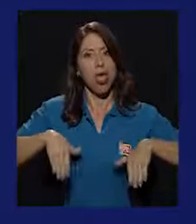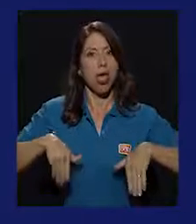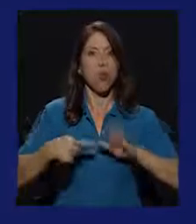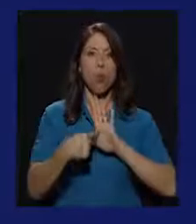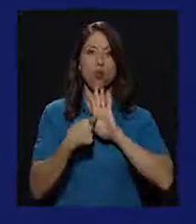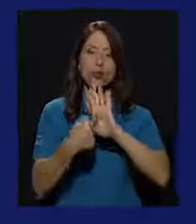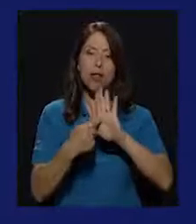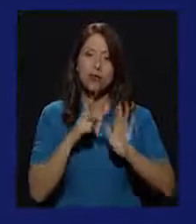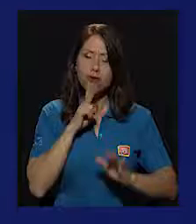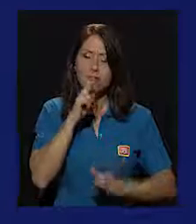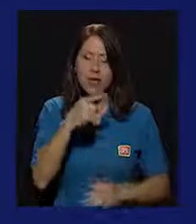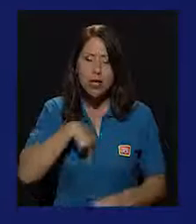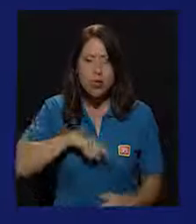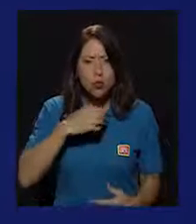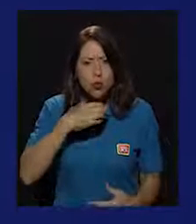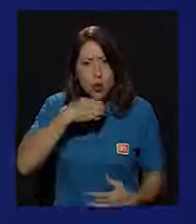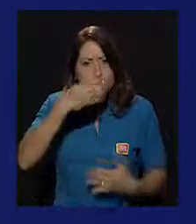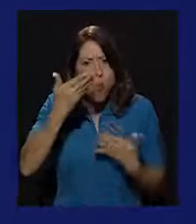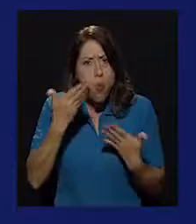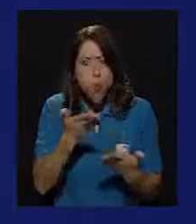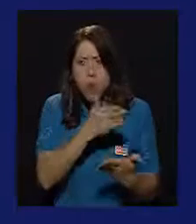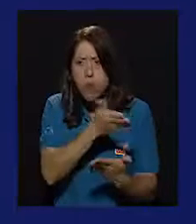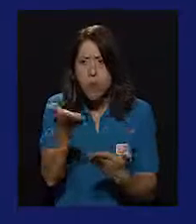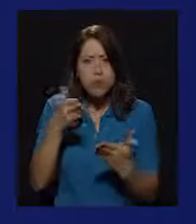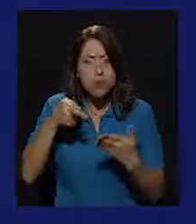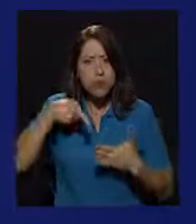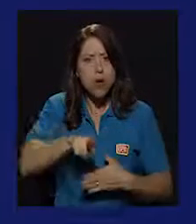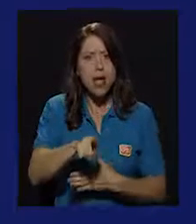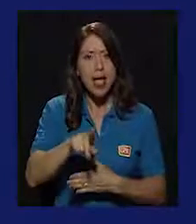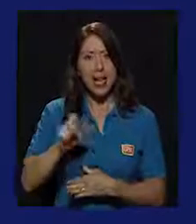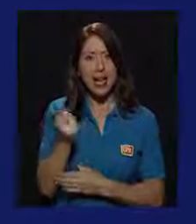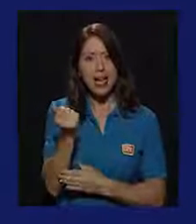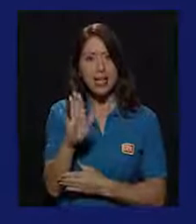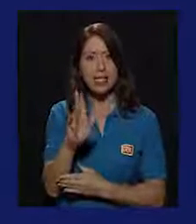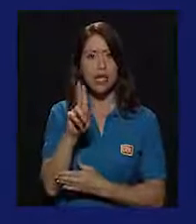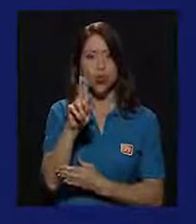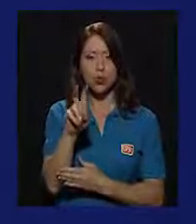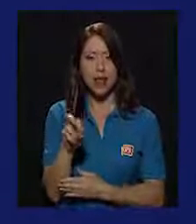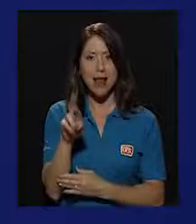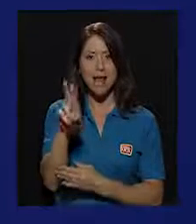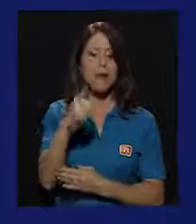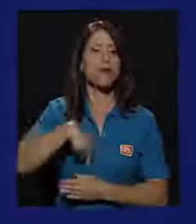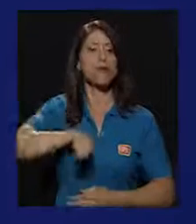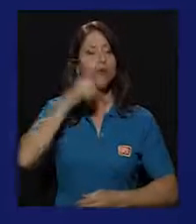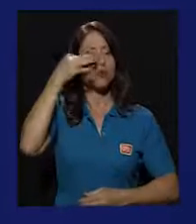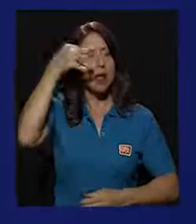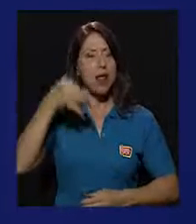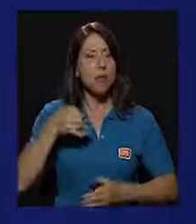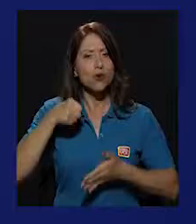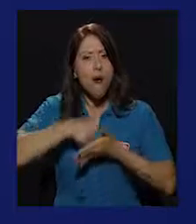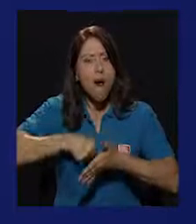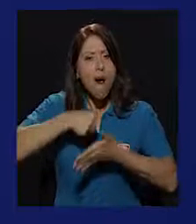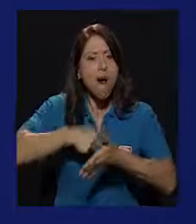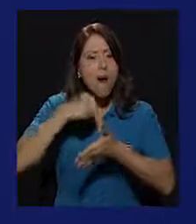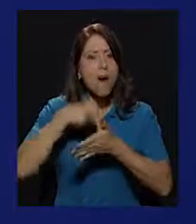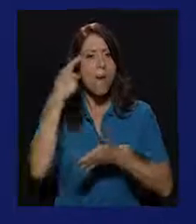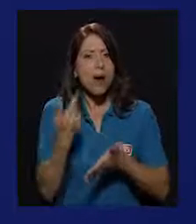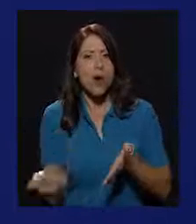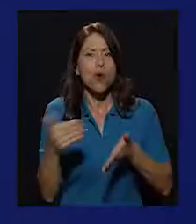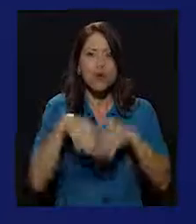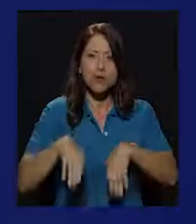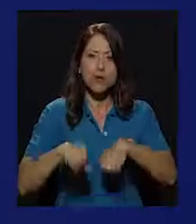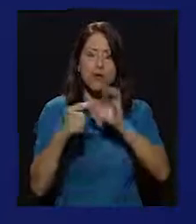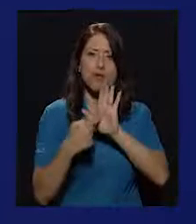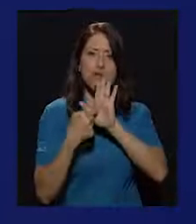mostrar una indignación comprometida ante tanta violencia en canal 15 boozer creemos en la lucha